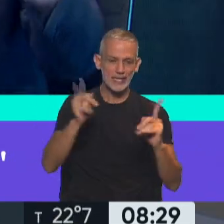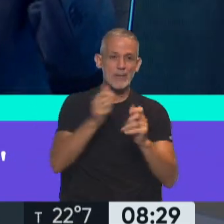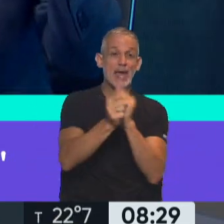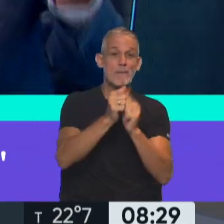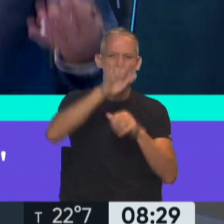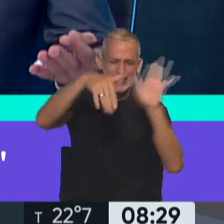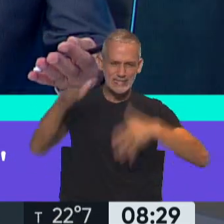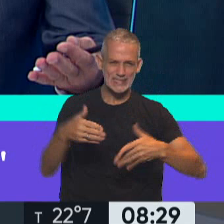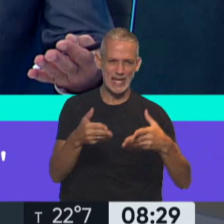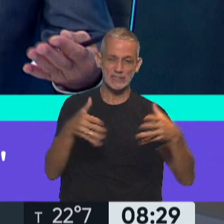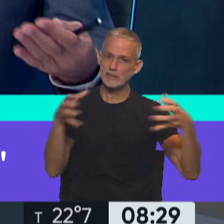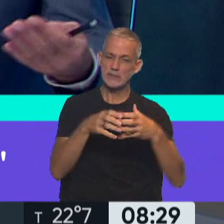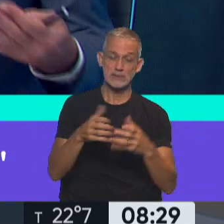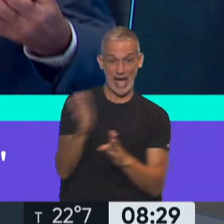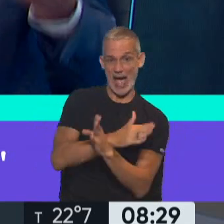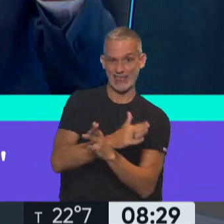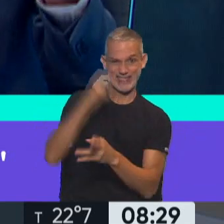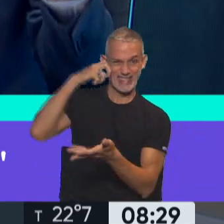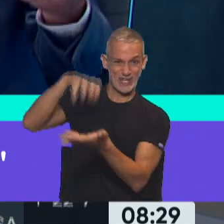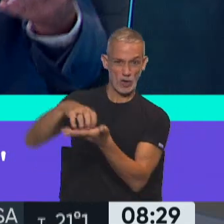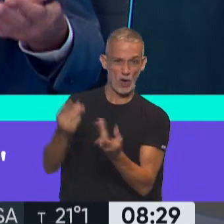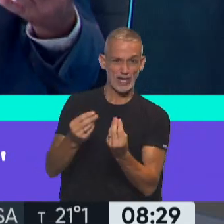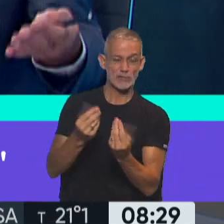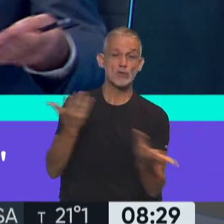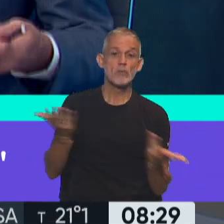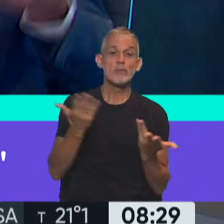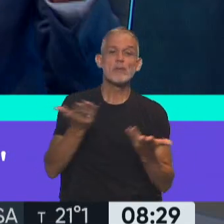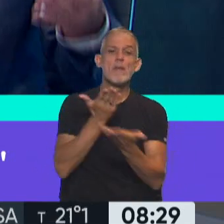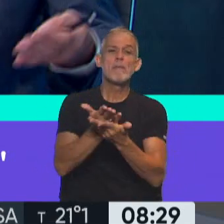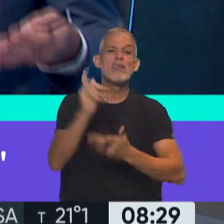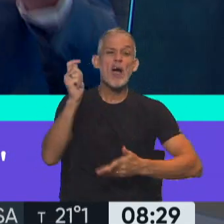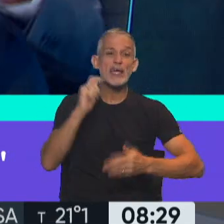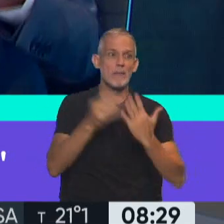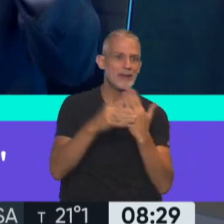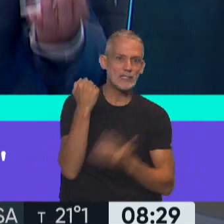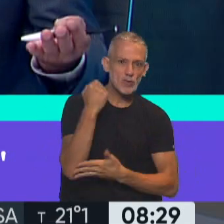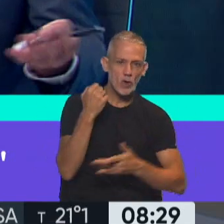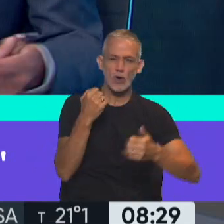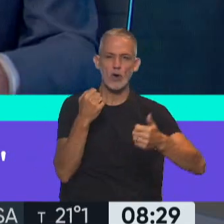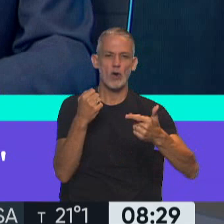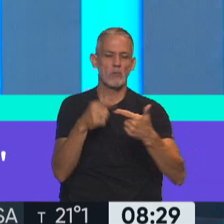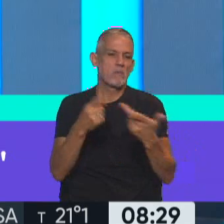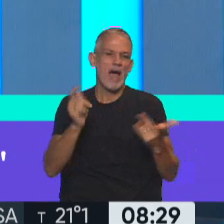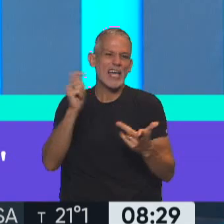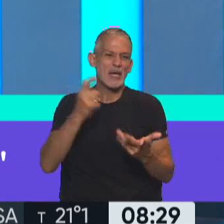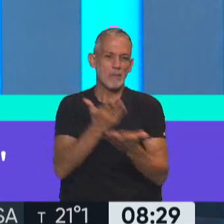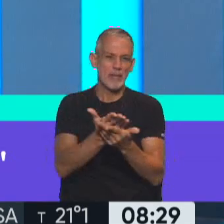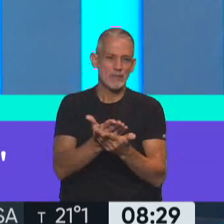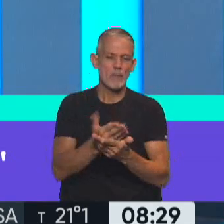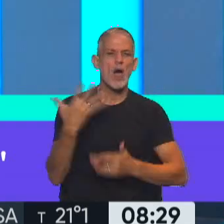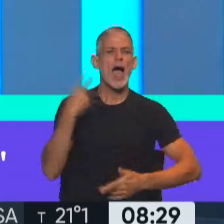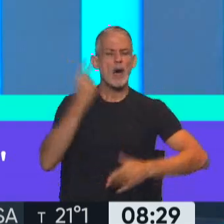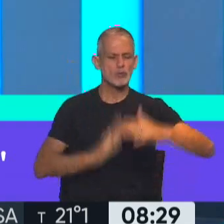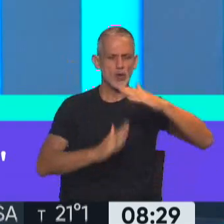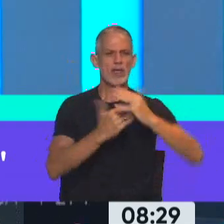empresario, antes de este debate. ¿Ante quién van a hacer justamente este pedido? ¿Ante Martín Guzmán? ¿Ante el presidente? Claro. ¿Ante quién? No, ante las autoridades